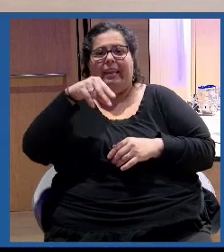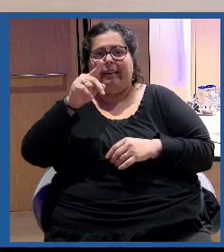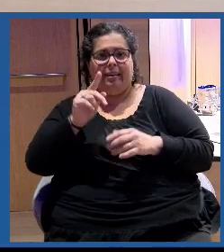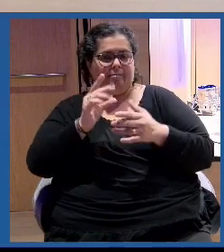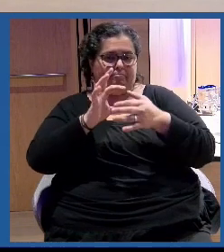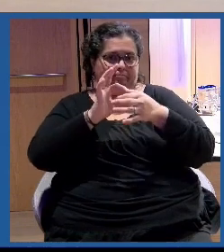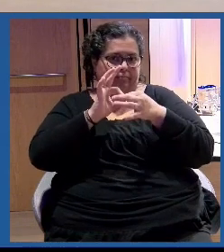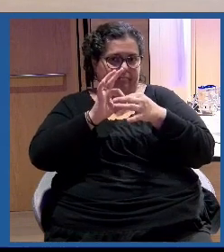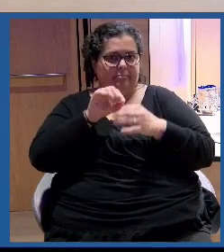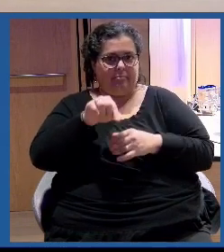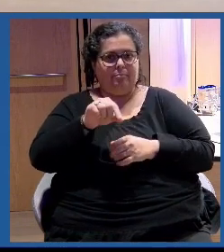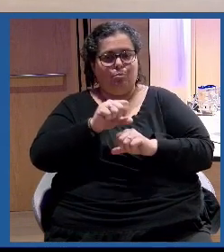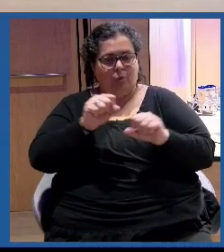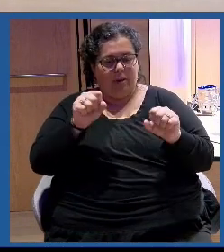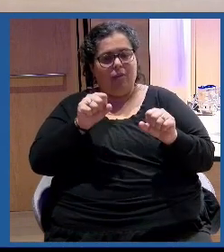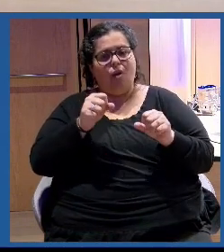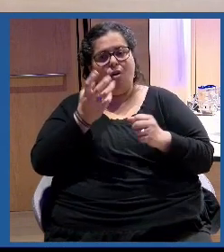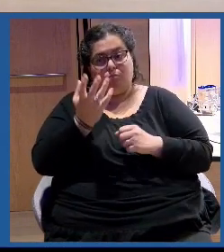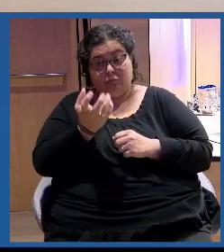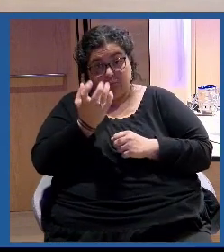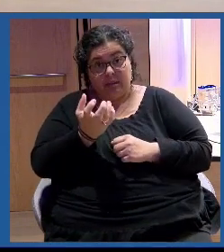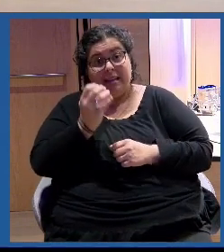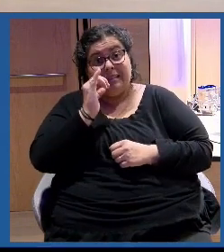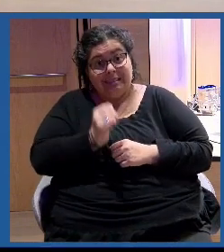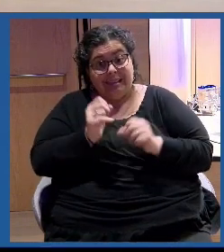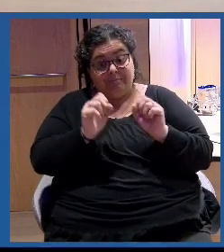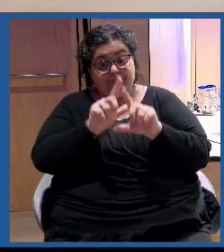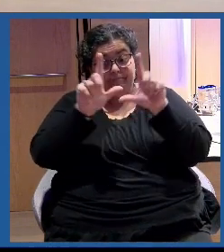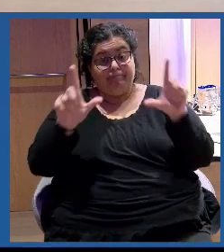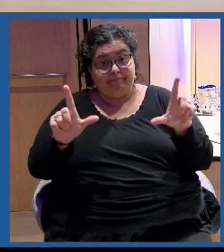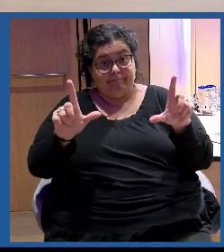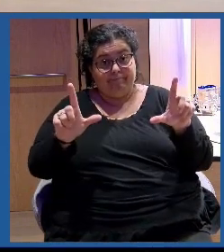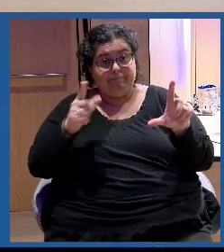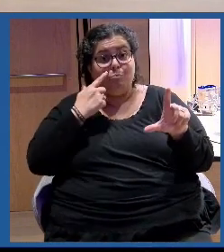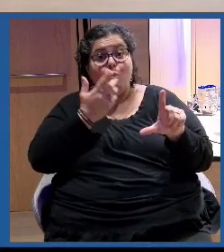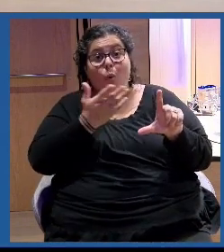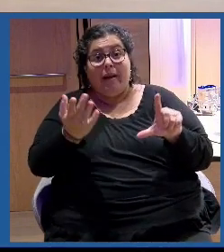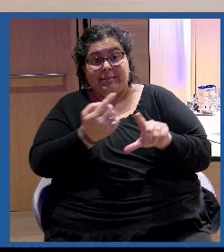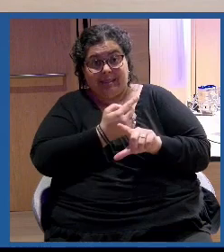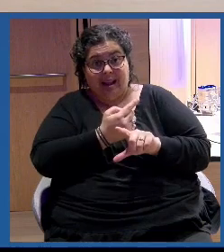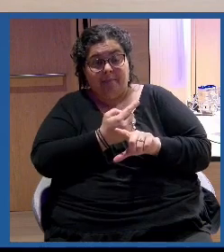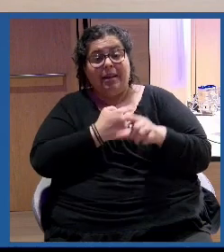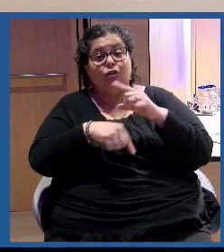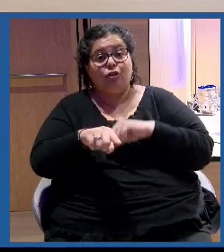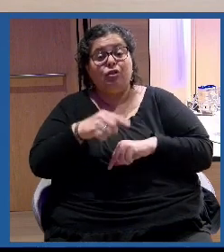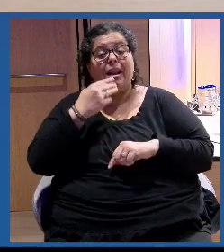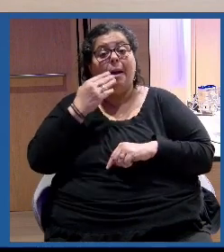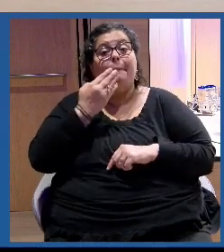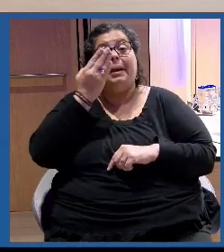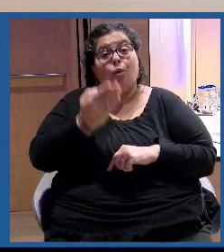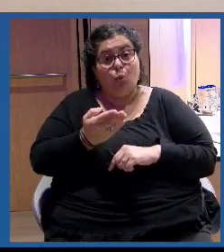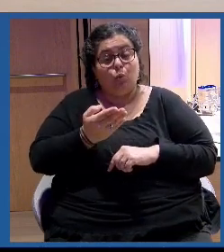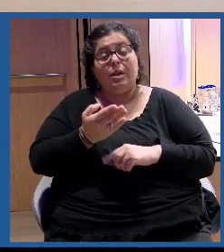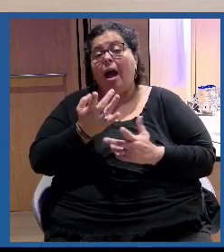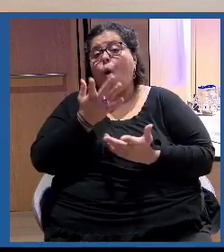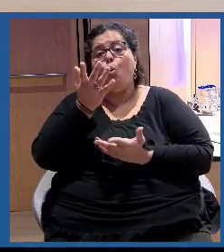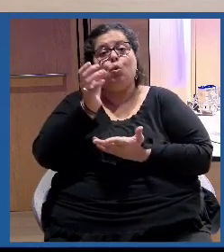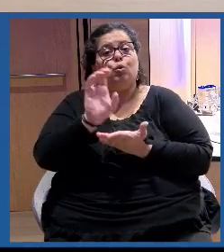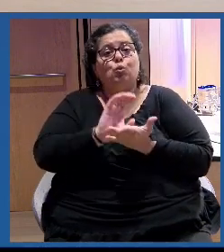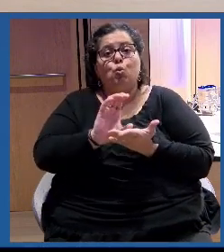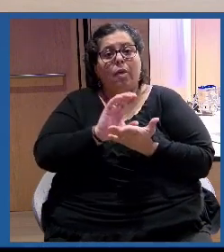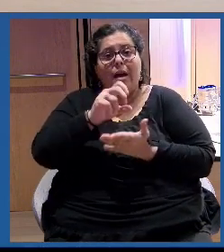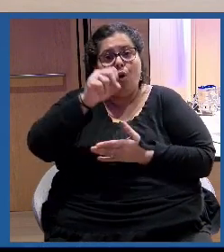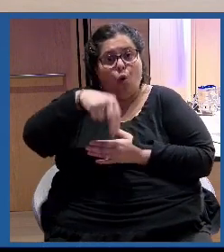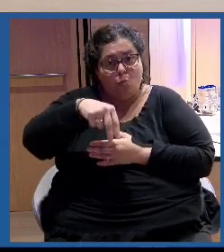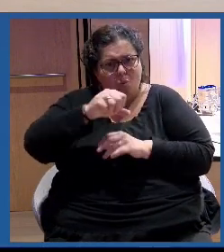en azul, pero si lo descargo y lo abro me sale esto. La pregunta es, ¿un ciudadano común y corriente podría